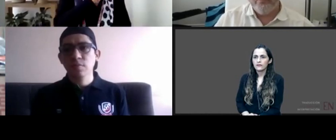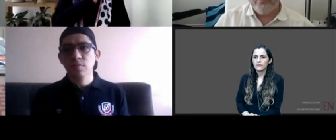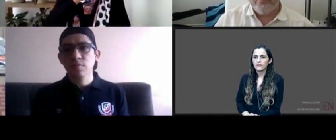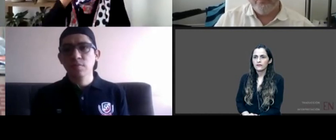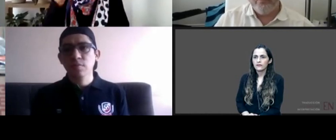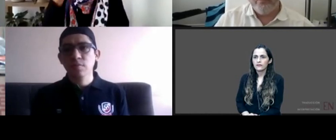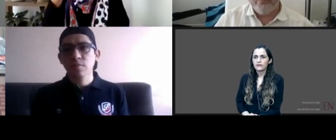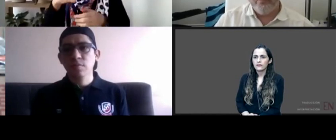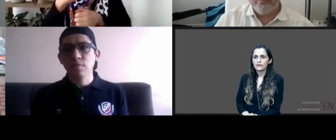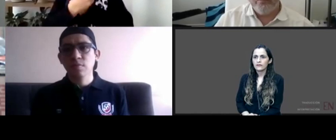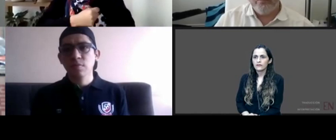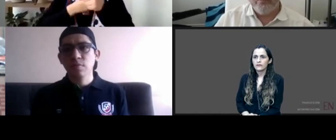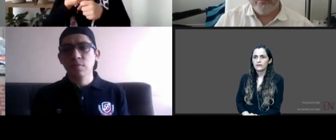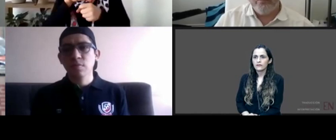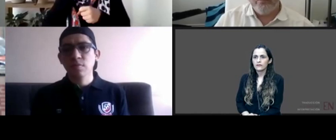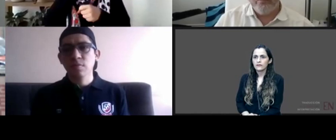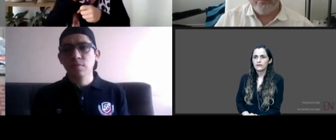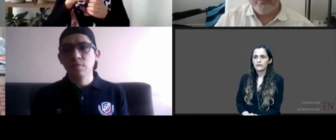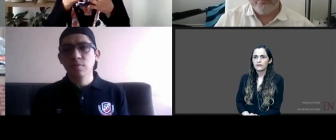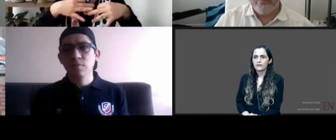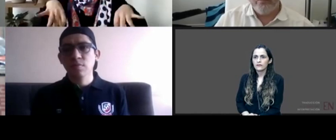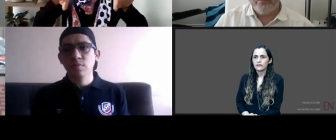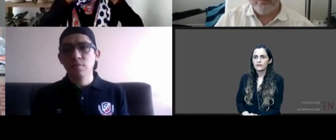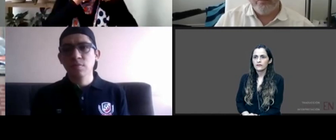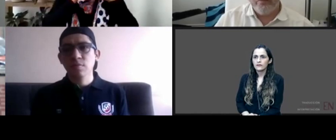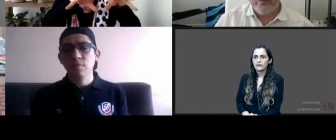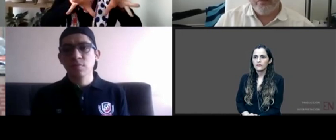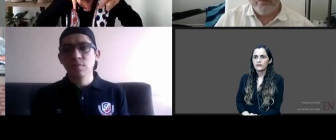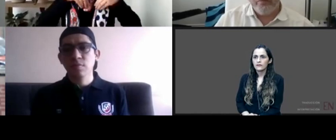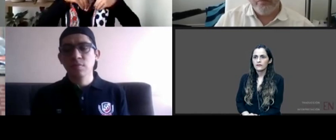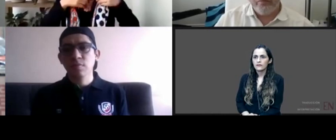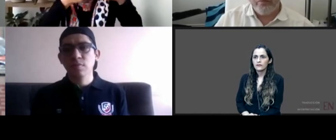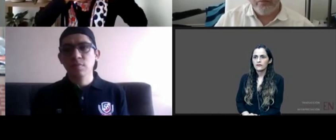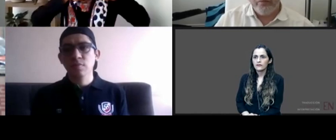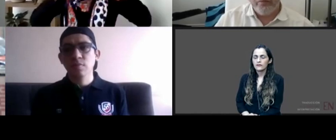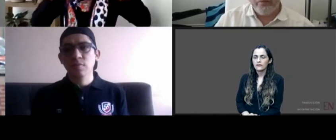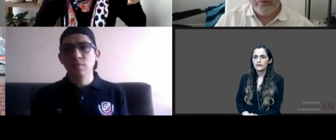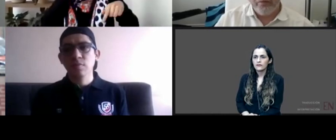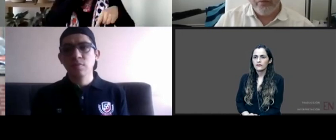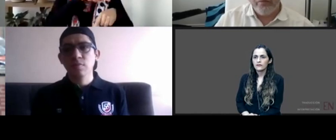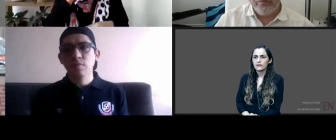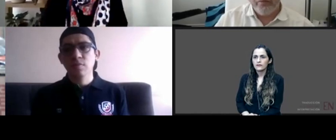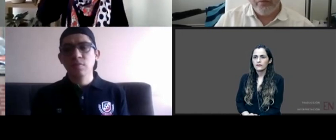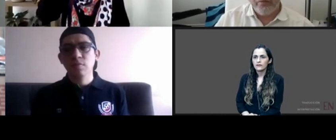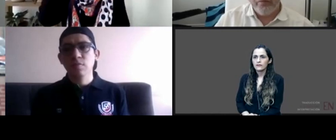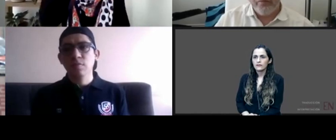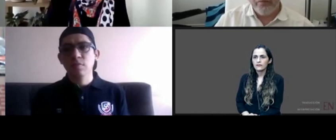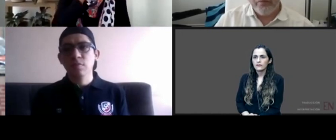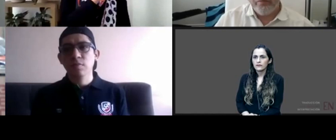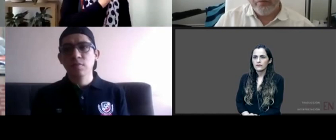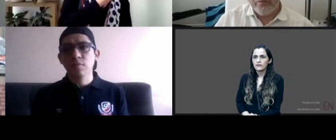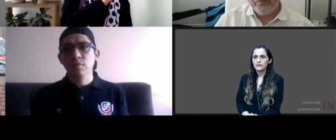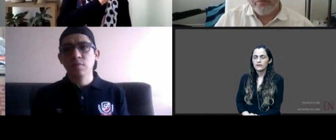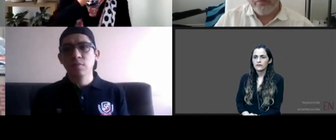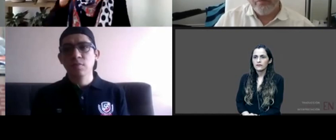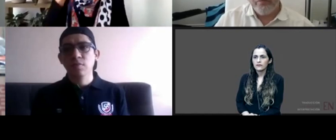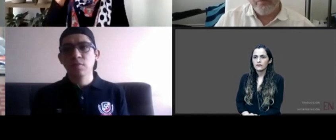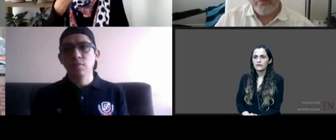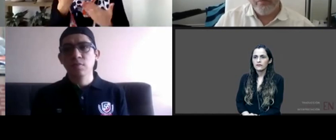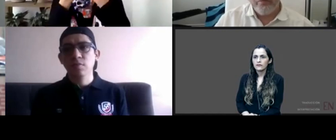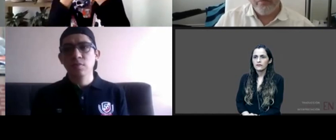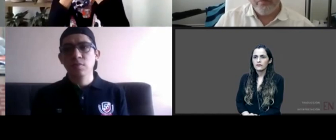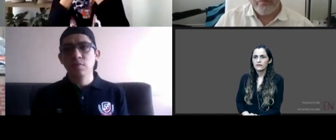ir adquiriendo esta lengua de señas. Usualmente de los 0 a los 7, que es la etapa crítica de la adquisición del